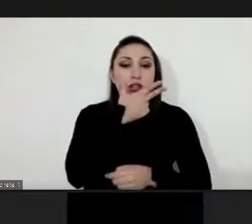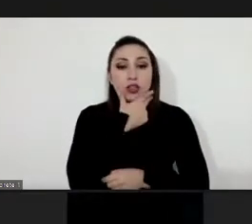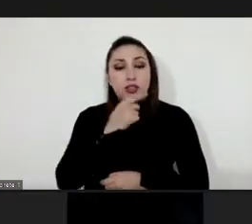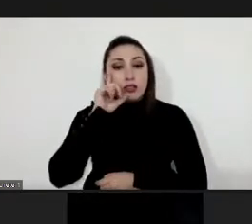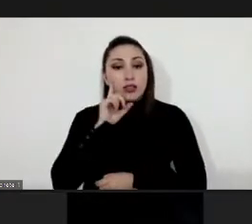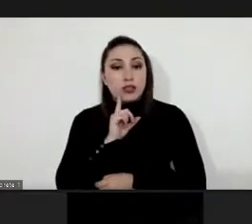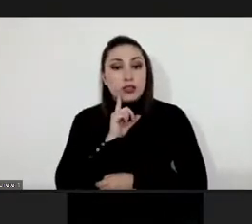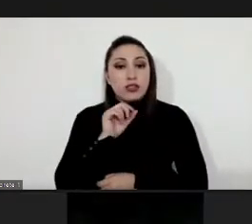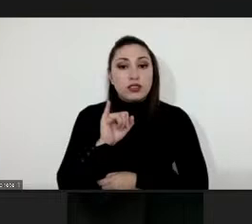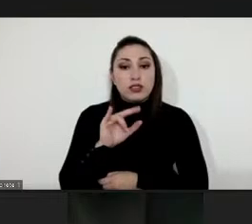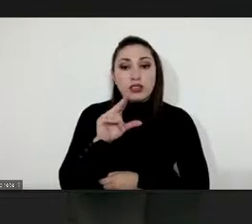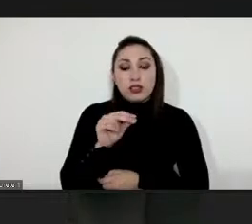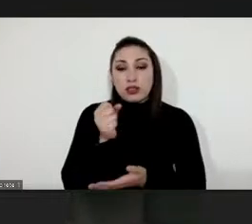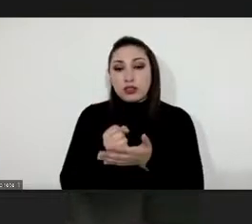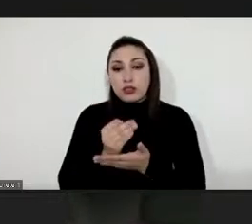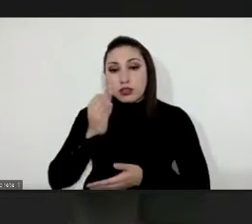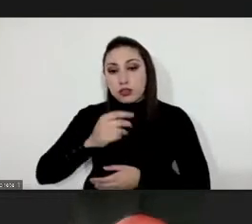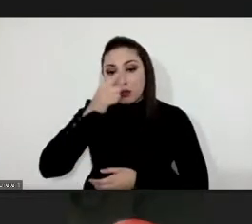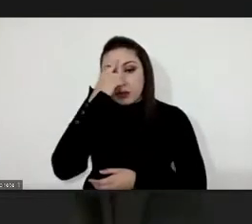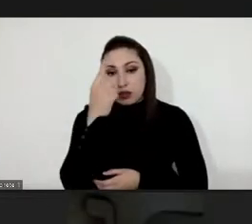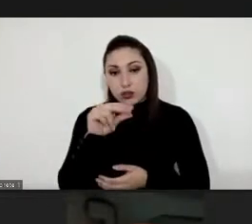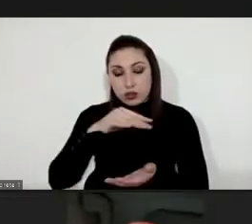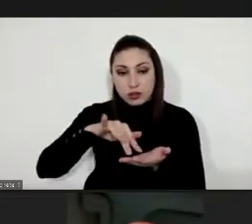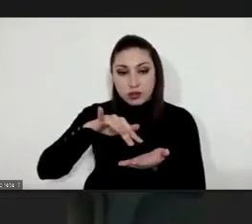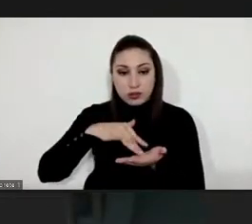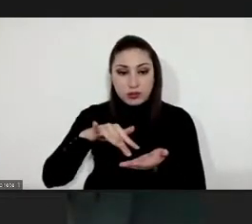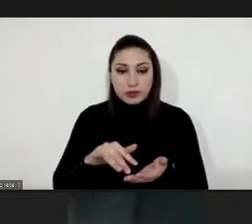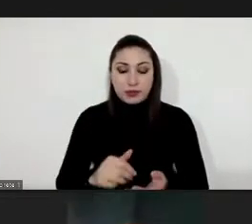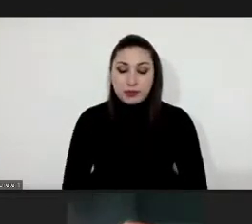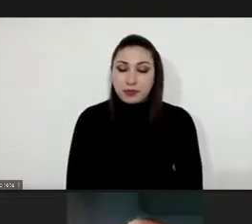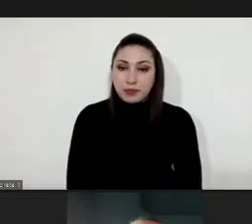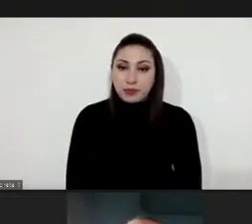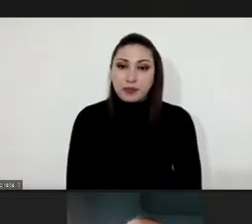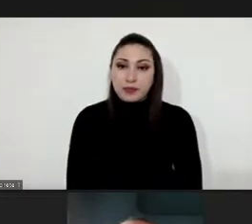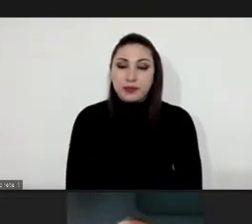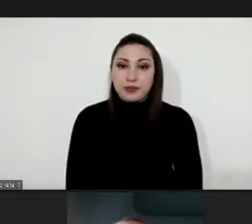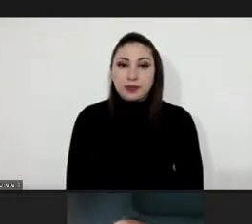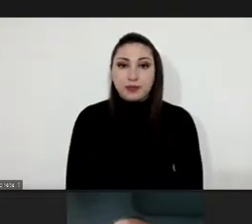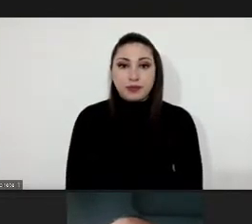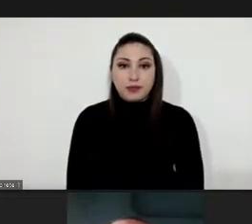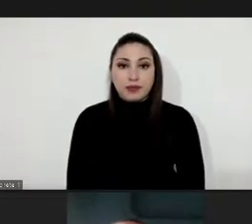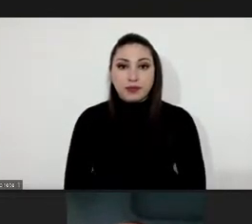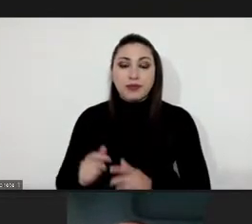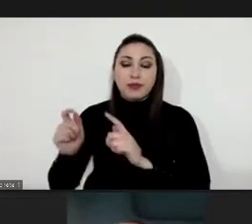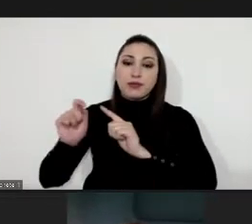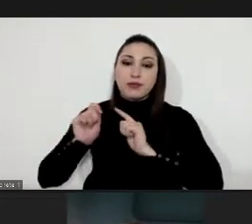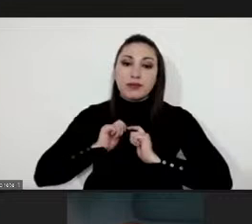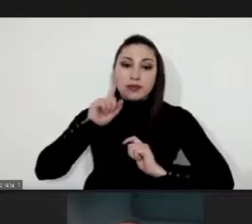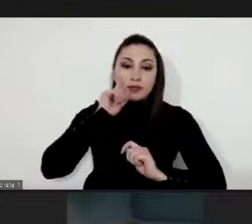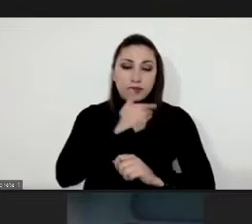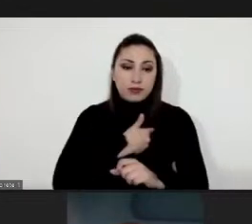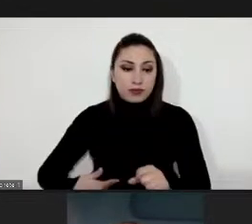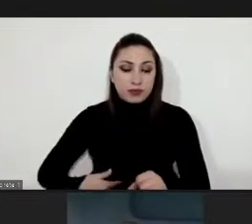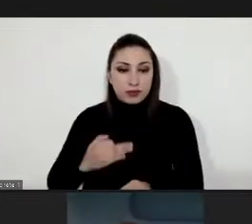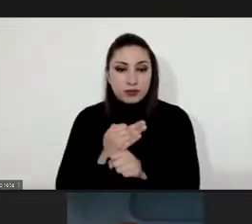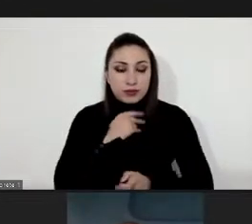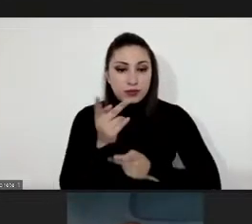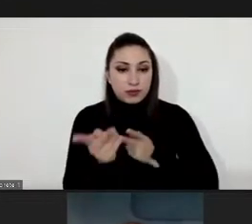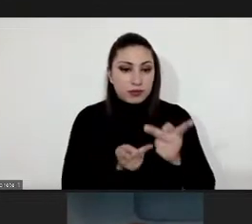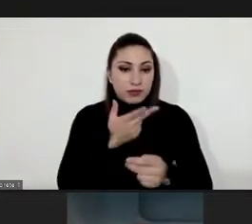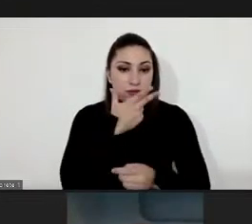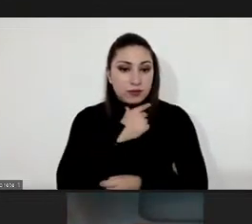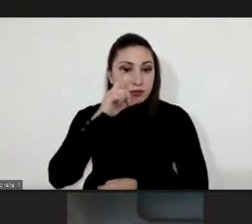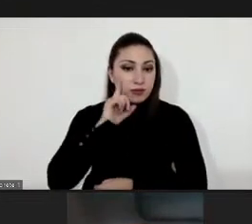están de acuerdo en dispensar su lectura. Por instrucciones de la Presidencia, se consulta a las y los